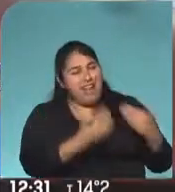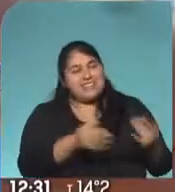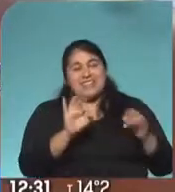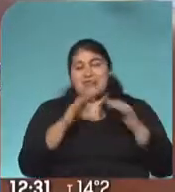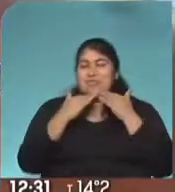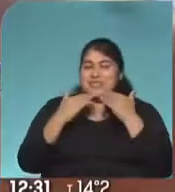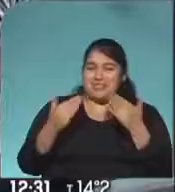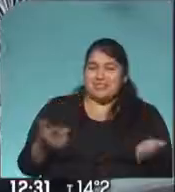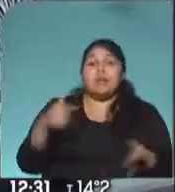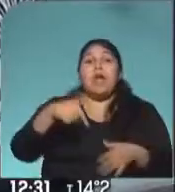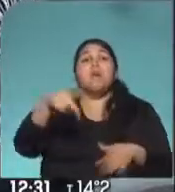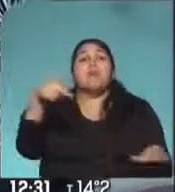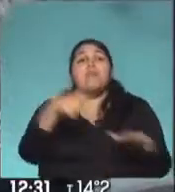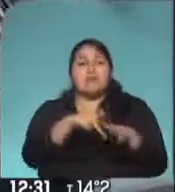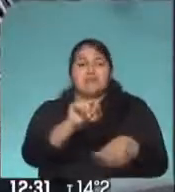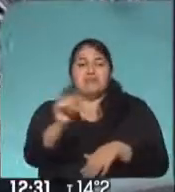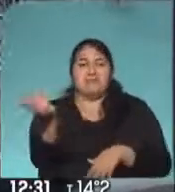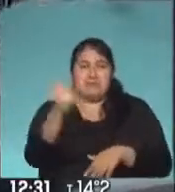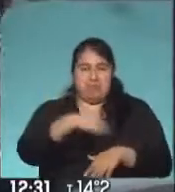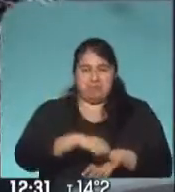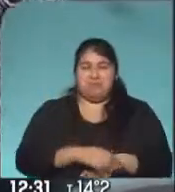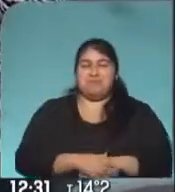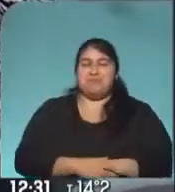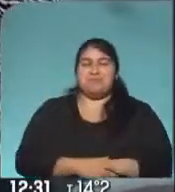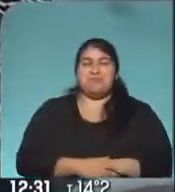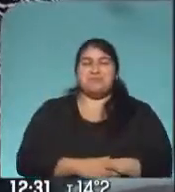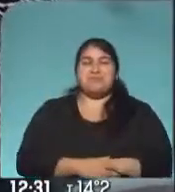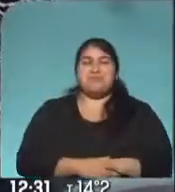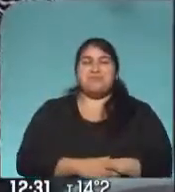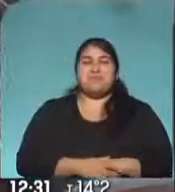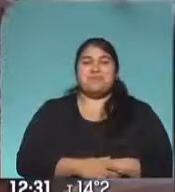vamos a una pausa y regresamos a problemas